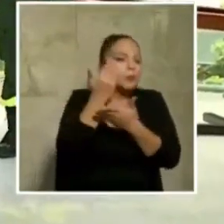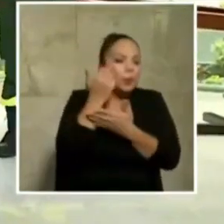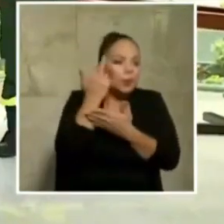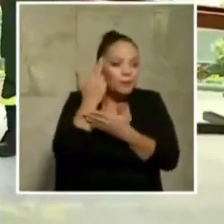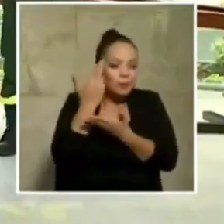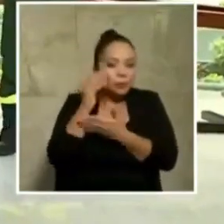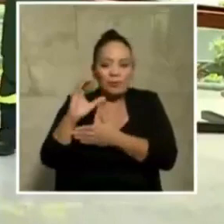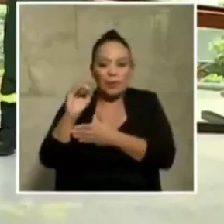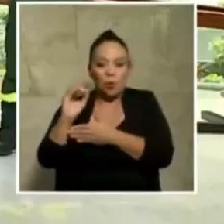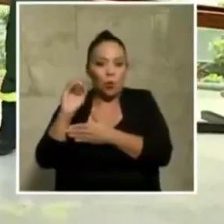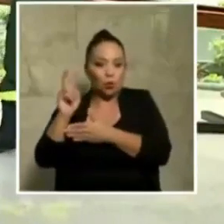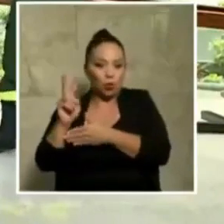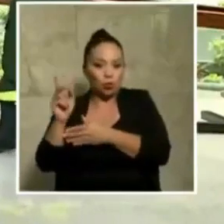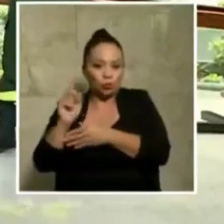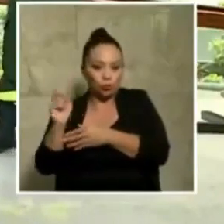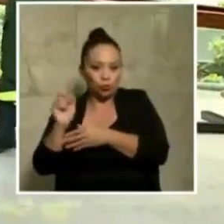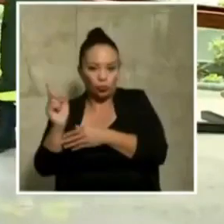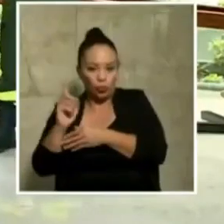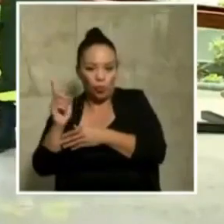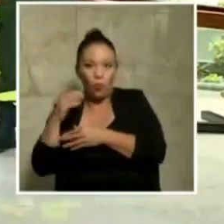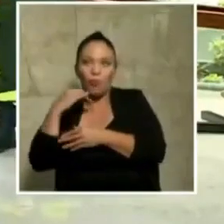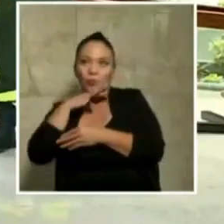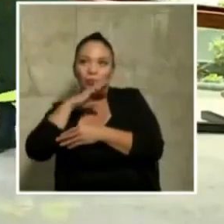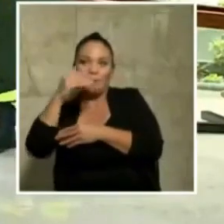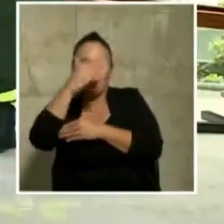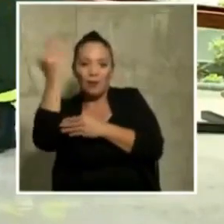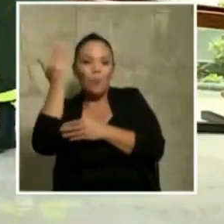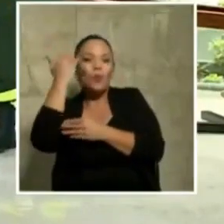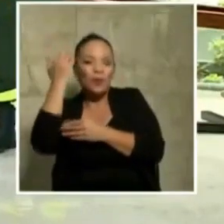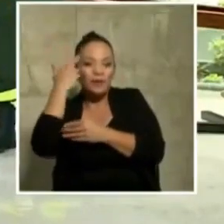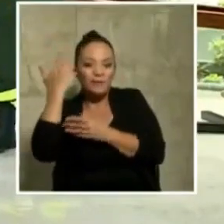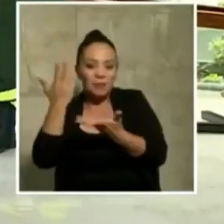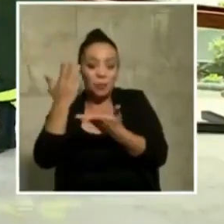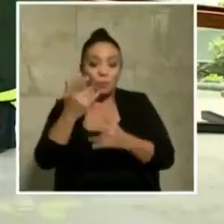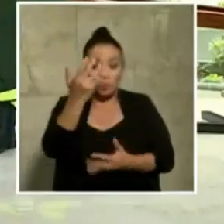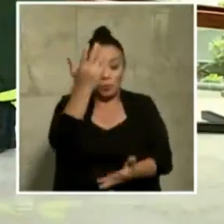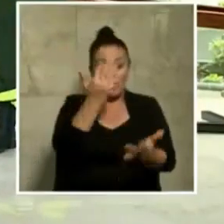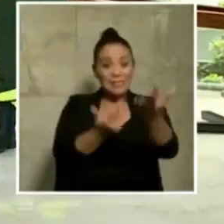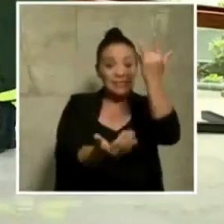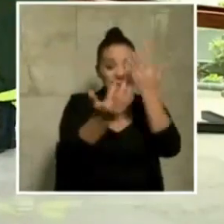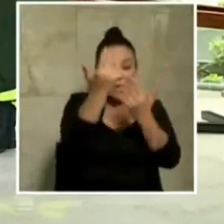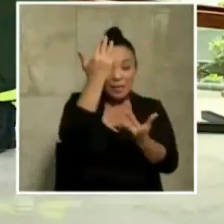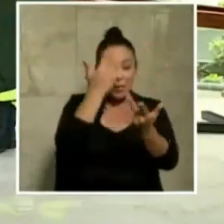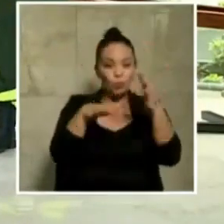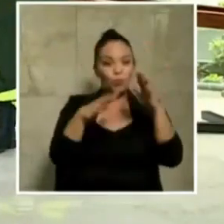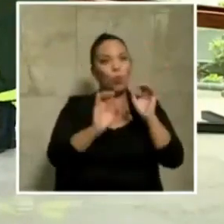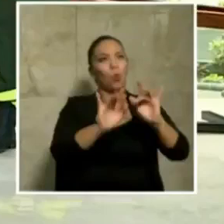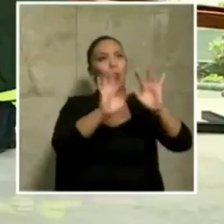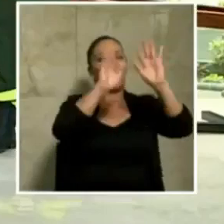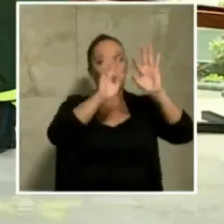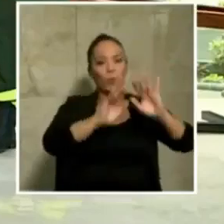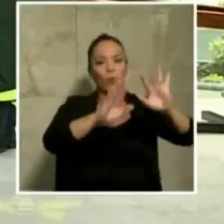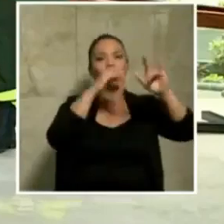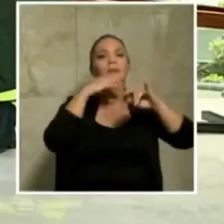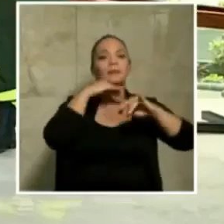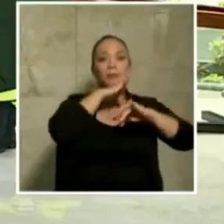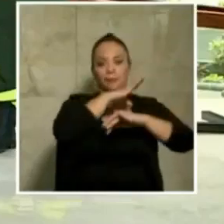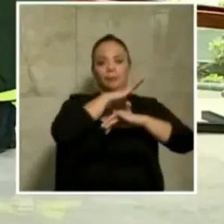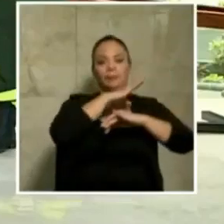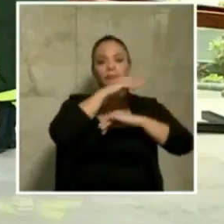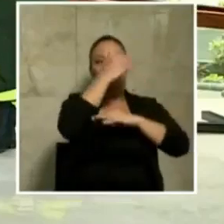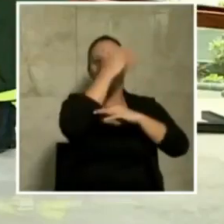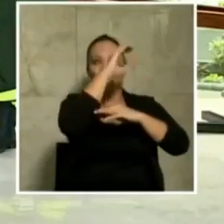de CO2? Porque una de las causas de emisiones son los incendios forestales. Entonces, con muy buen tino,